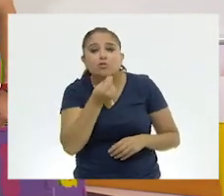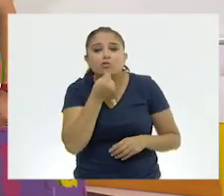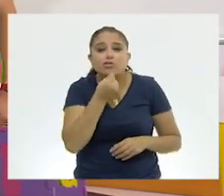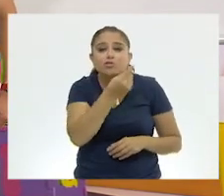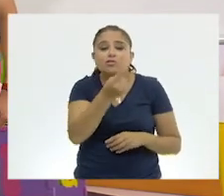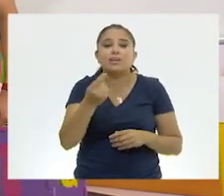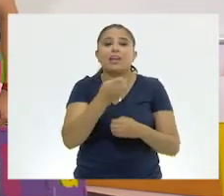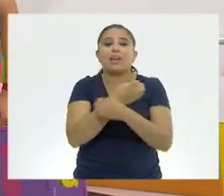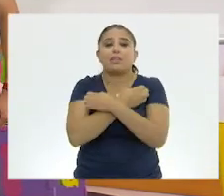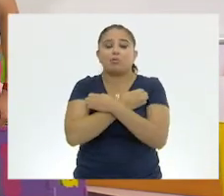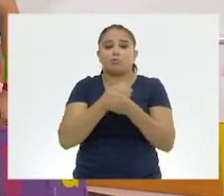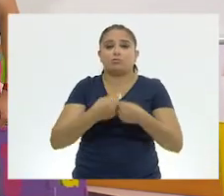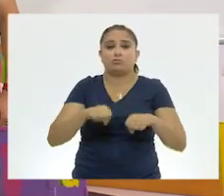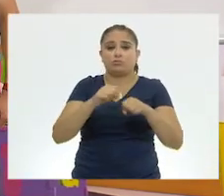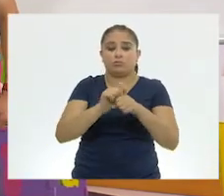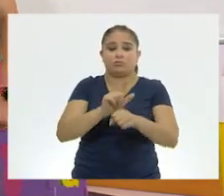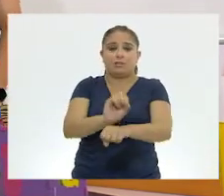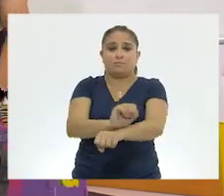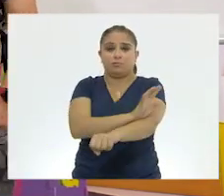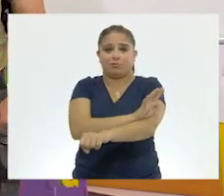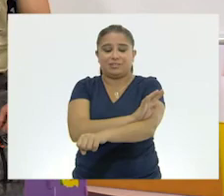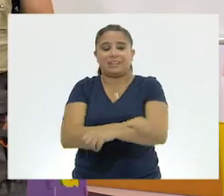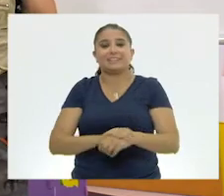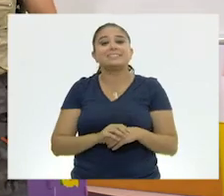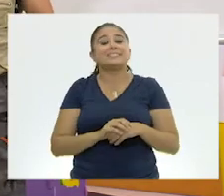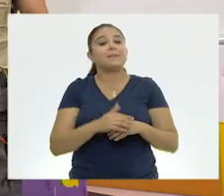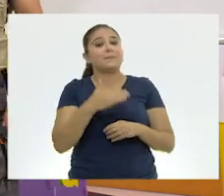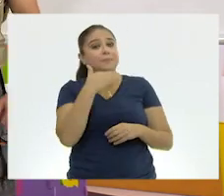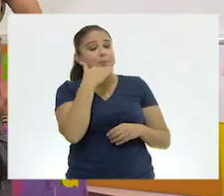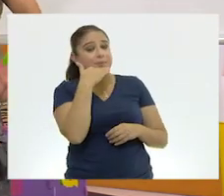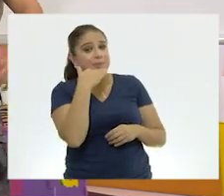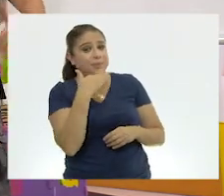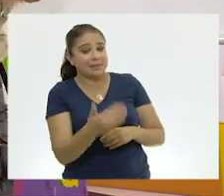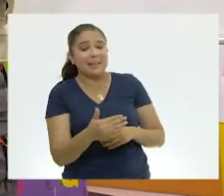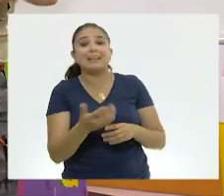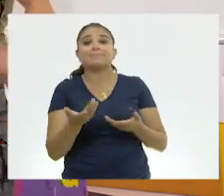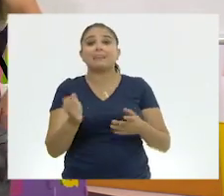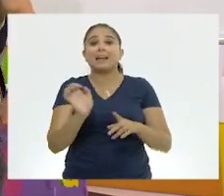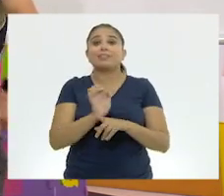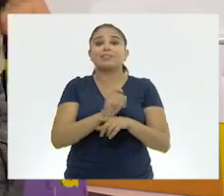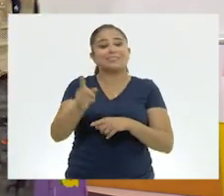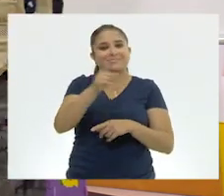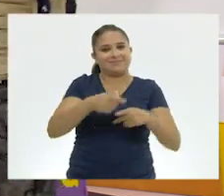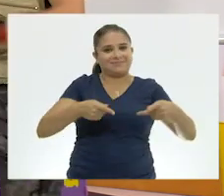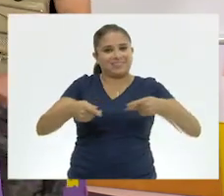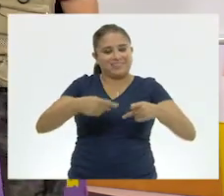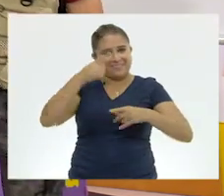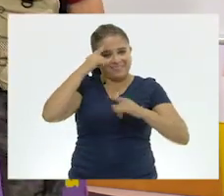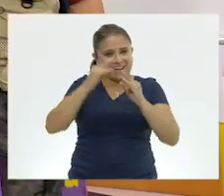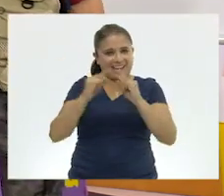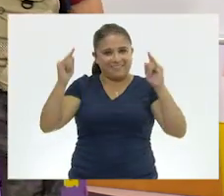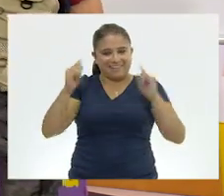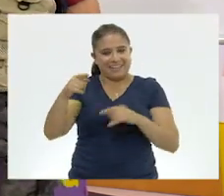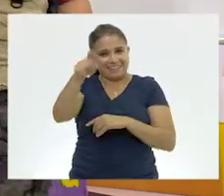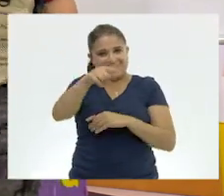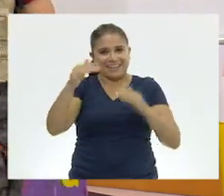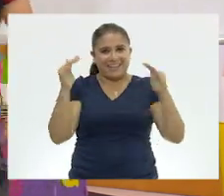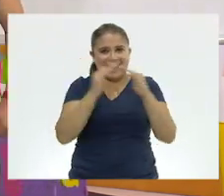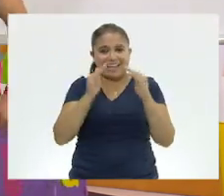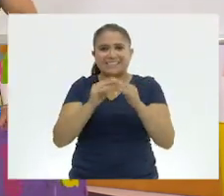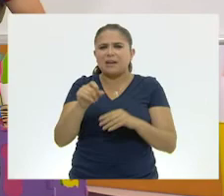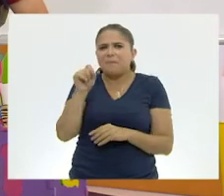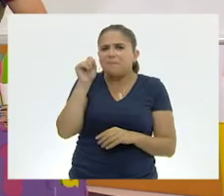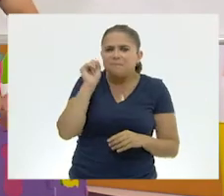de Educación Socioemocional. ¡Muy bien! Entonces, pues... ¡prepárense para acampar allá en casa!